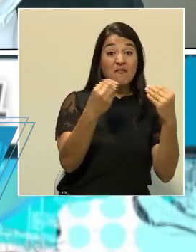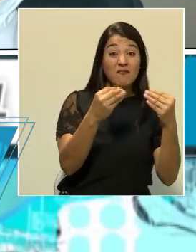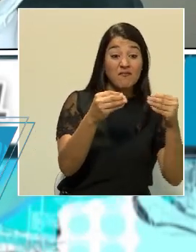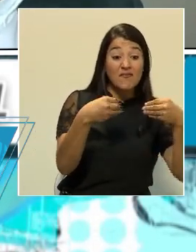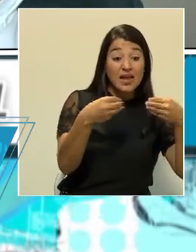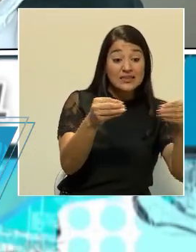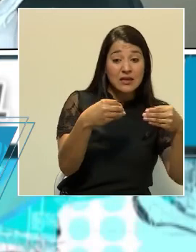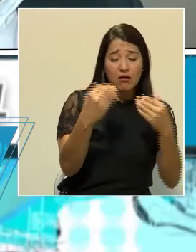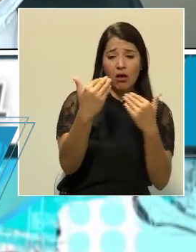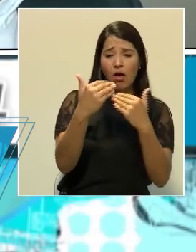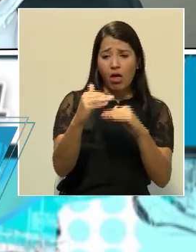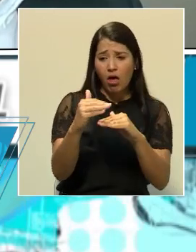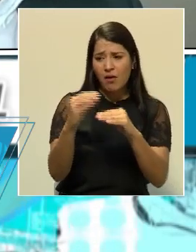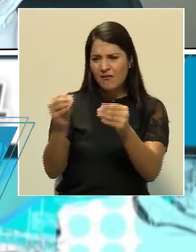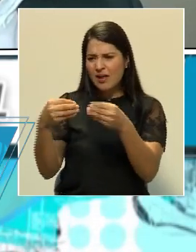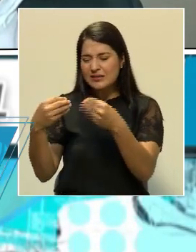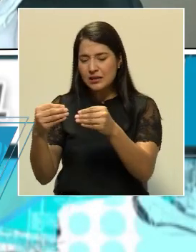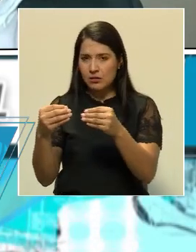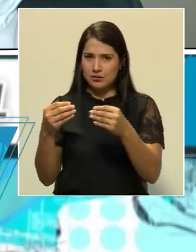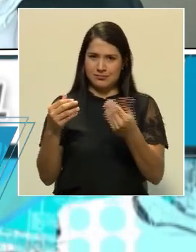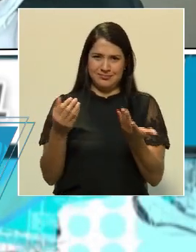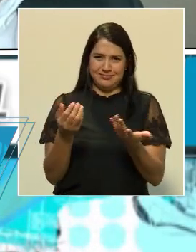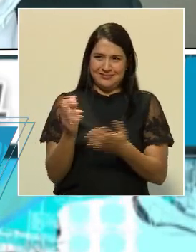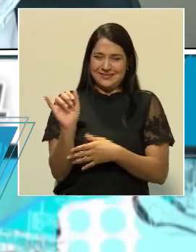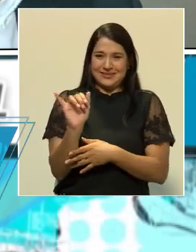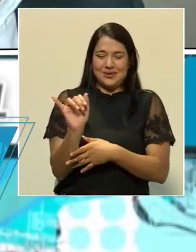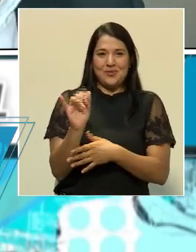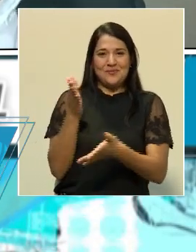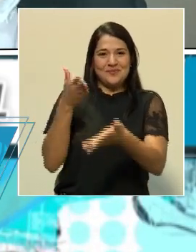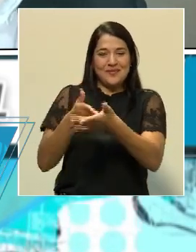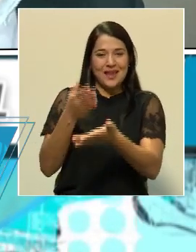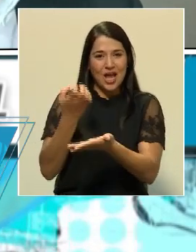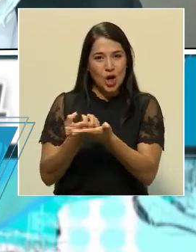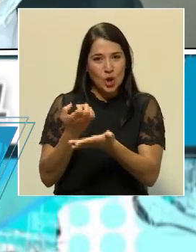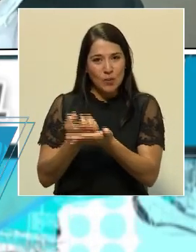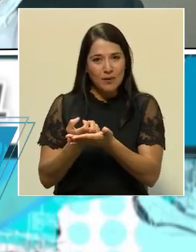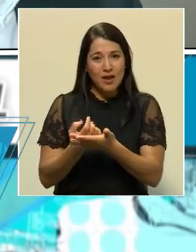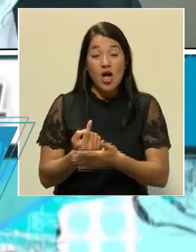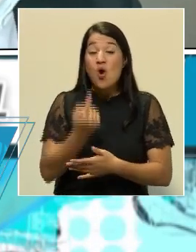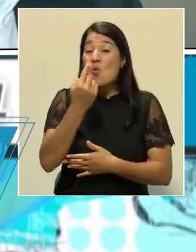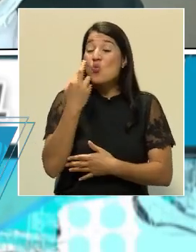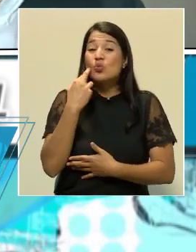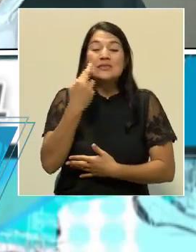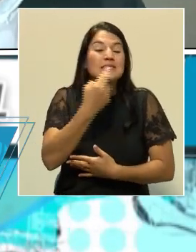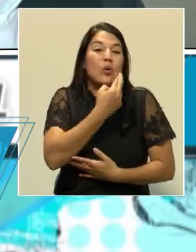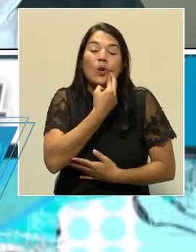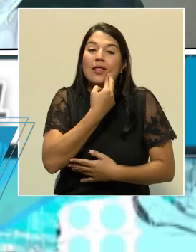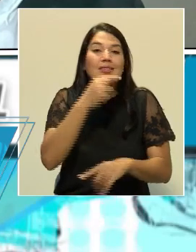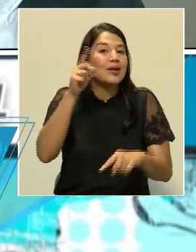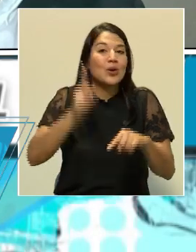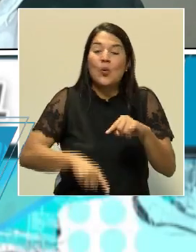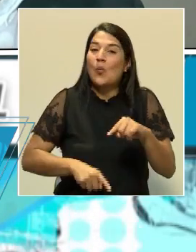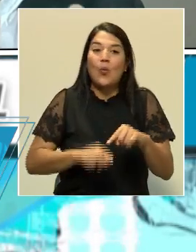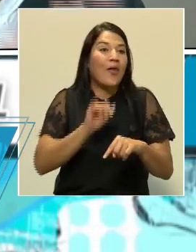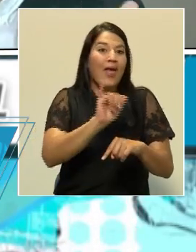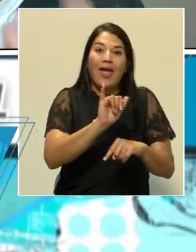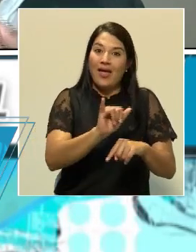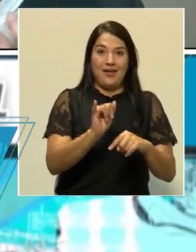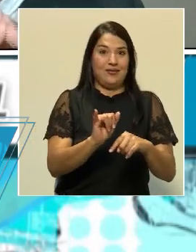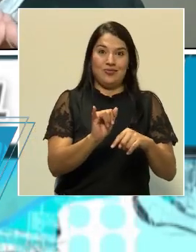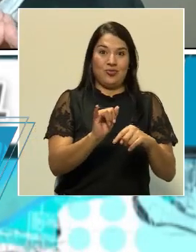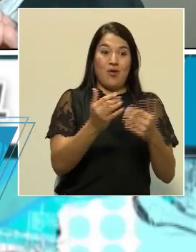a la quiebra inmediatamente. O sea, el funcionamiento de un restaurante no permite estar